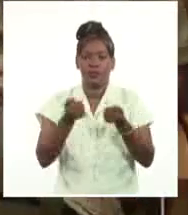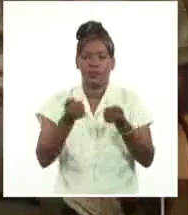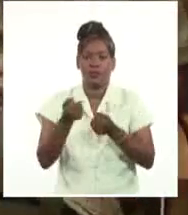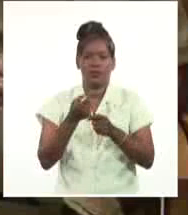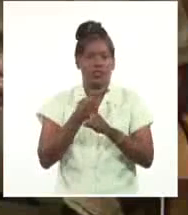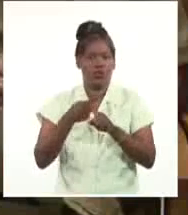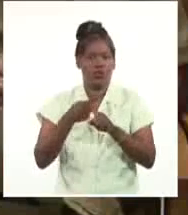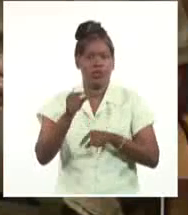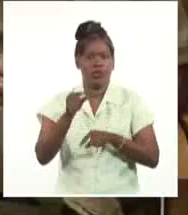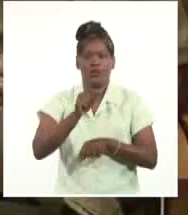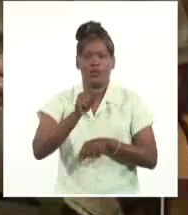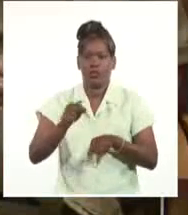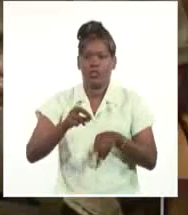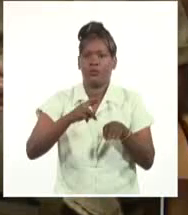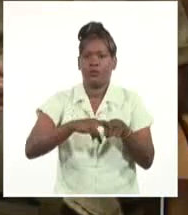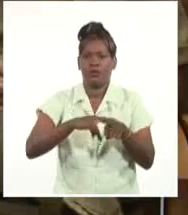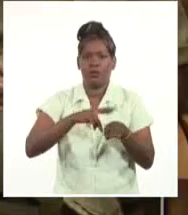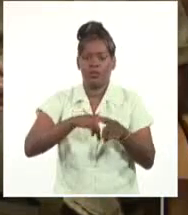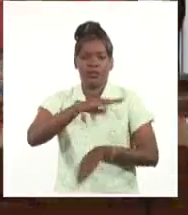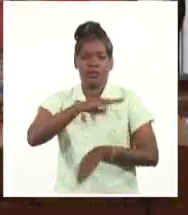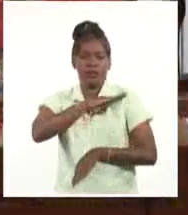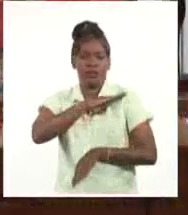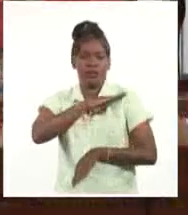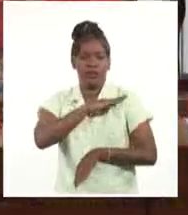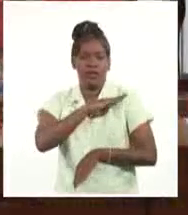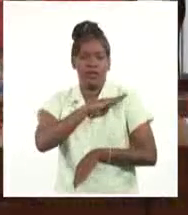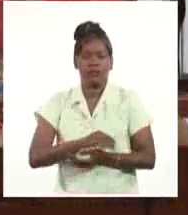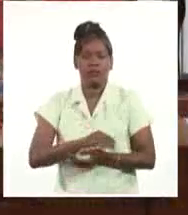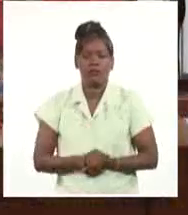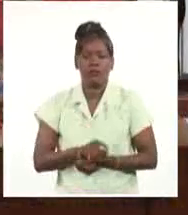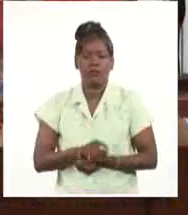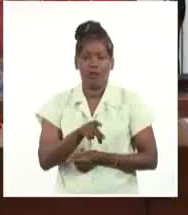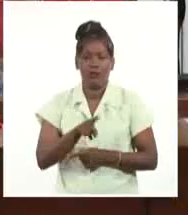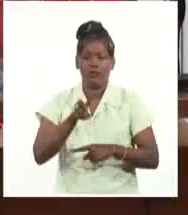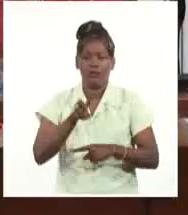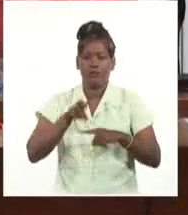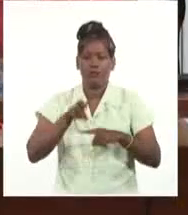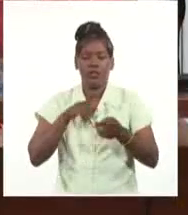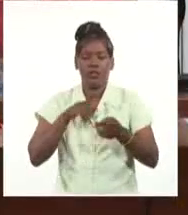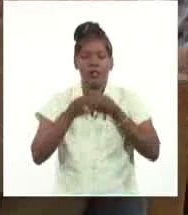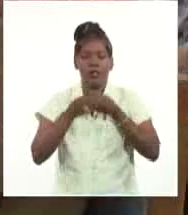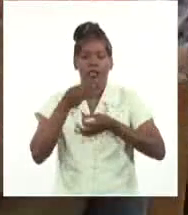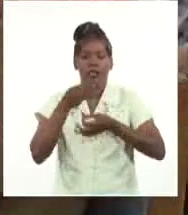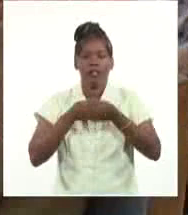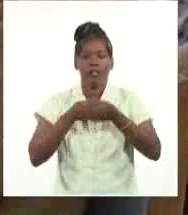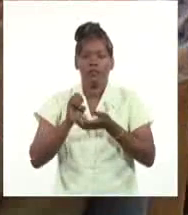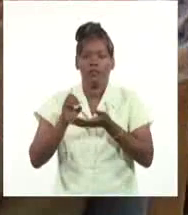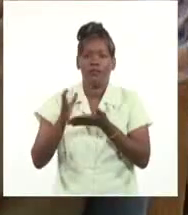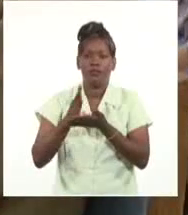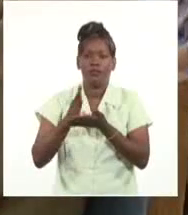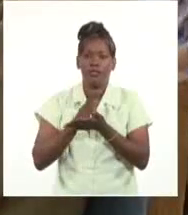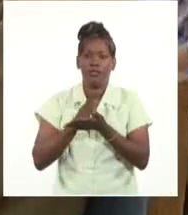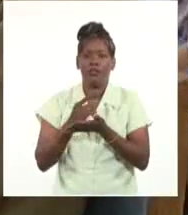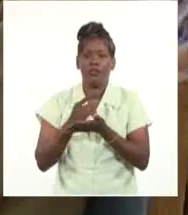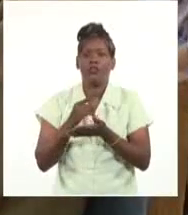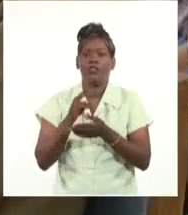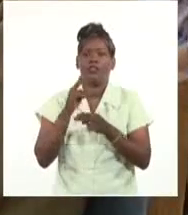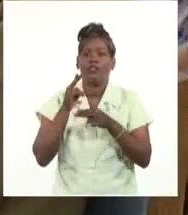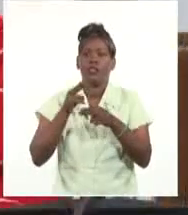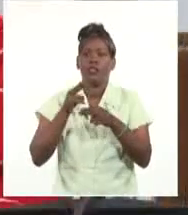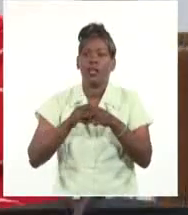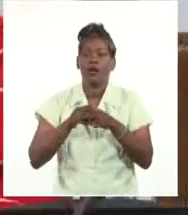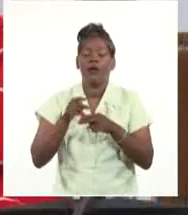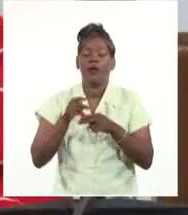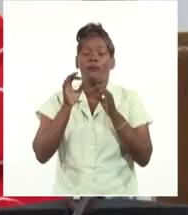de las Fuerzas Armadas Revolucionarias, fue presentado el libro La Revolución Comienza Ahora de Georgina Leiva